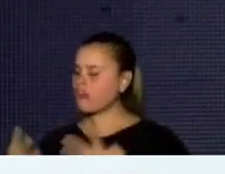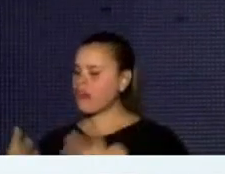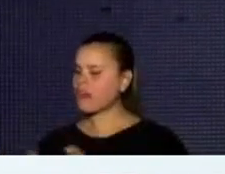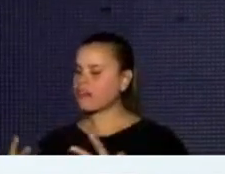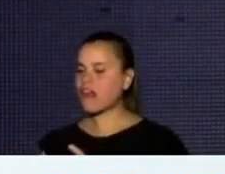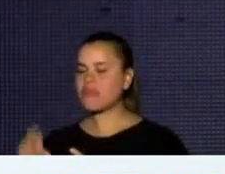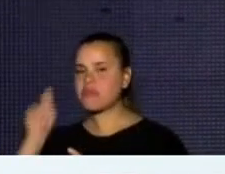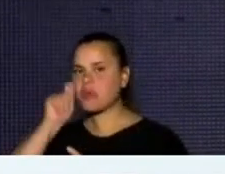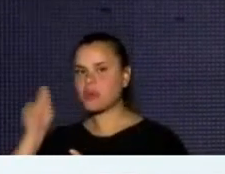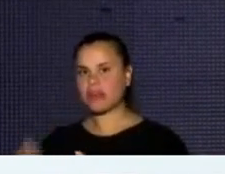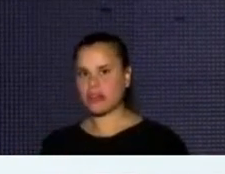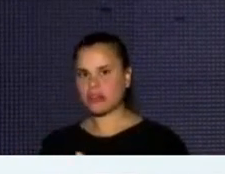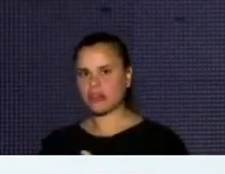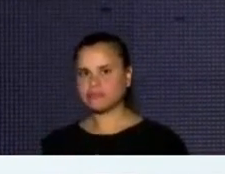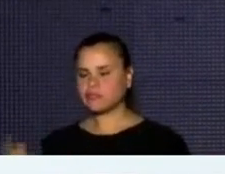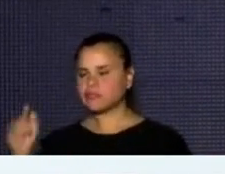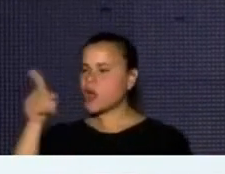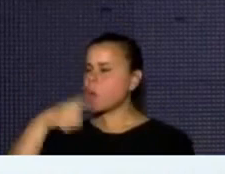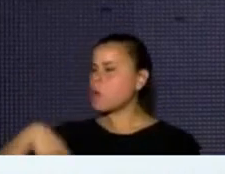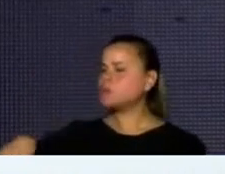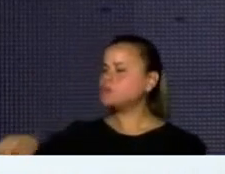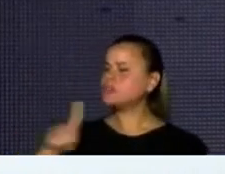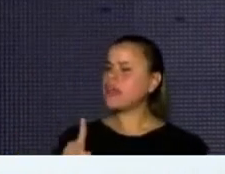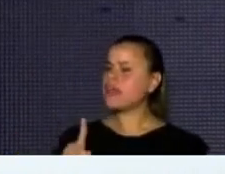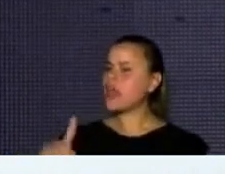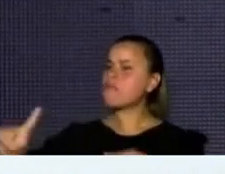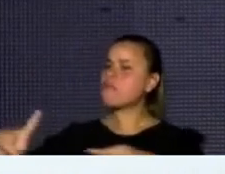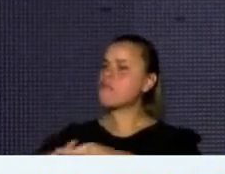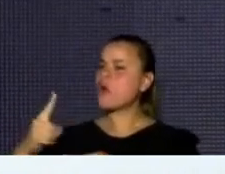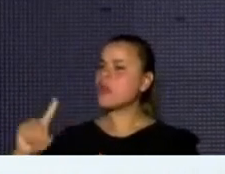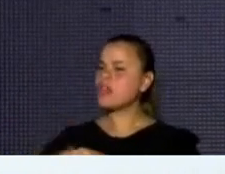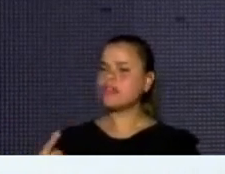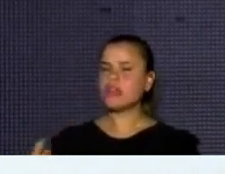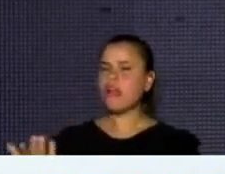nos puede sorprender nada, pero bueno, creo que este debate,